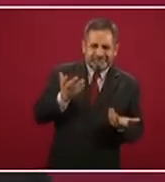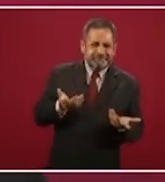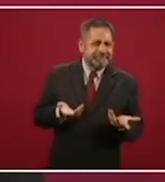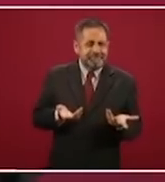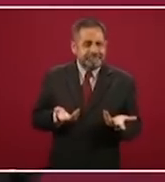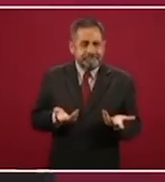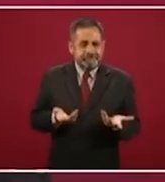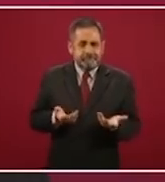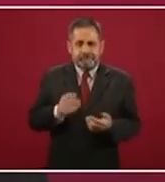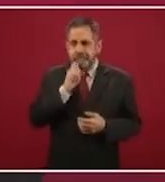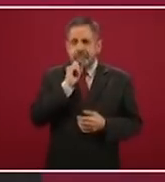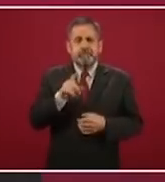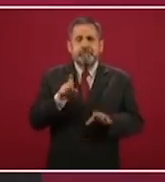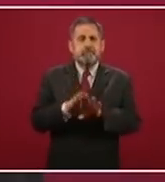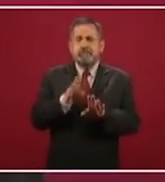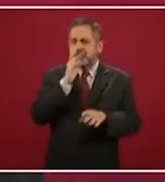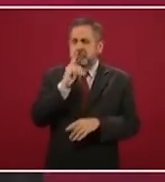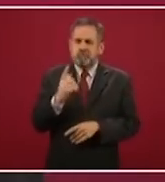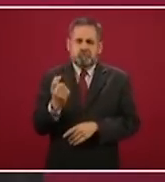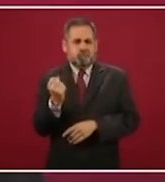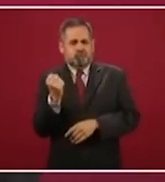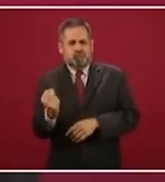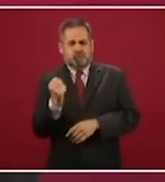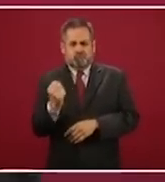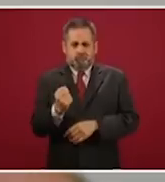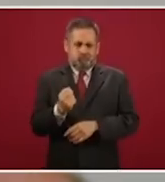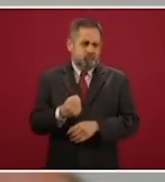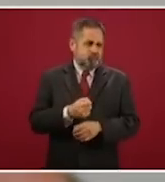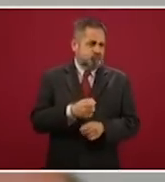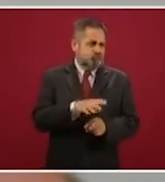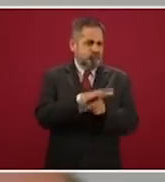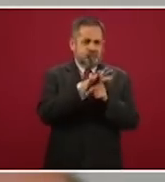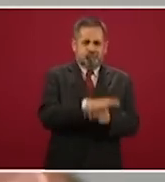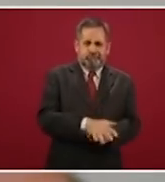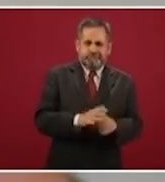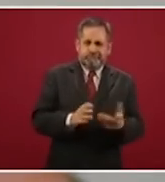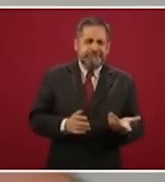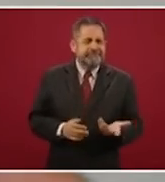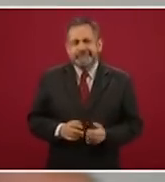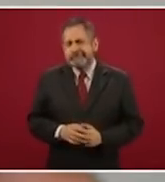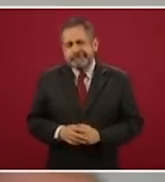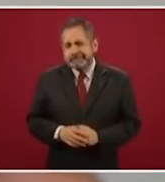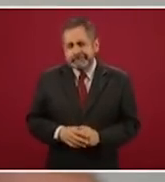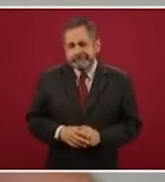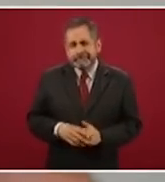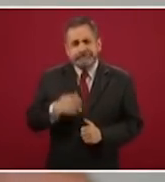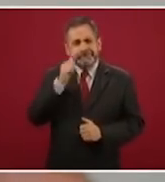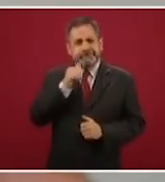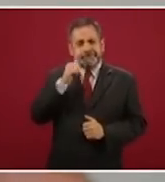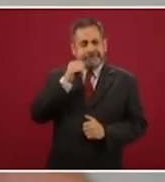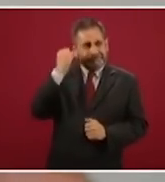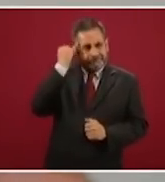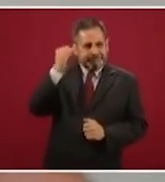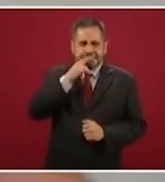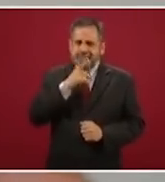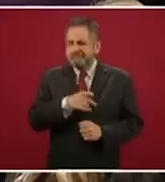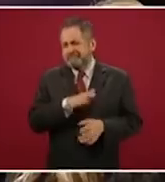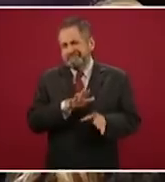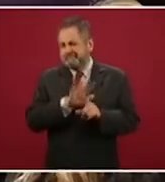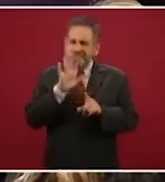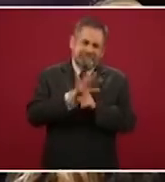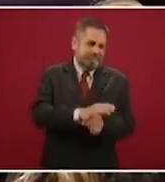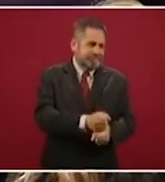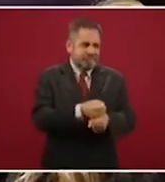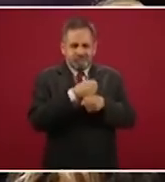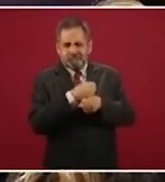otro también, la mano dura, que hay siempre esa tentación, ¿no?